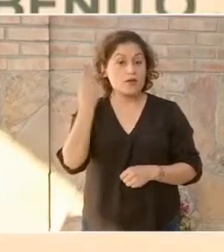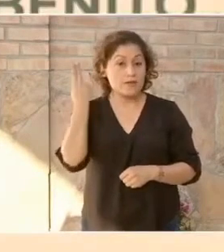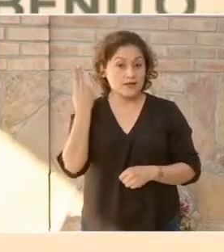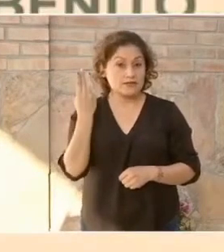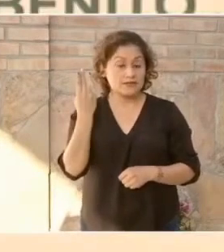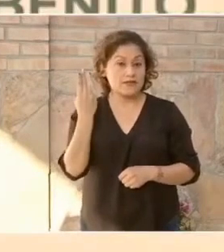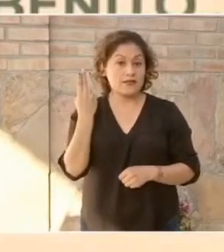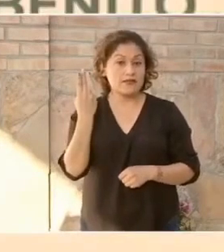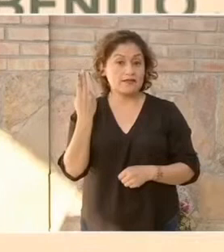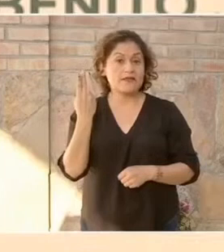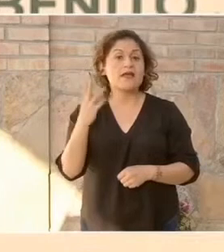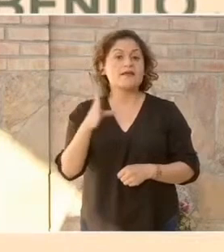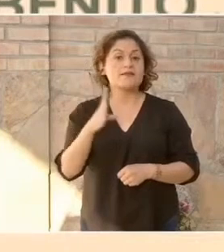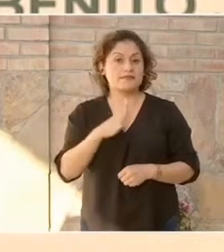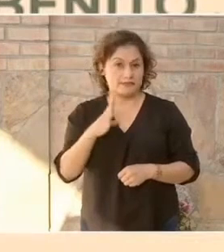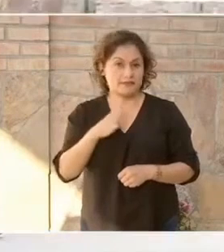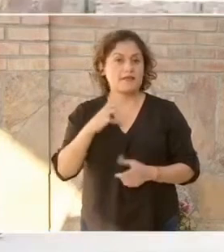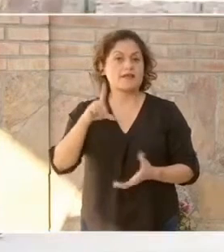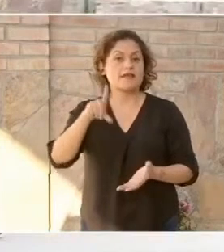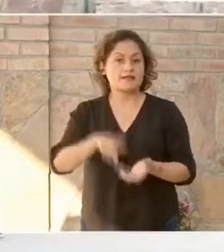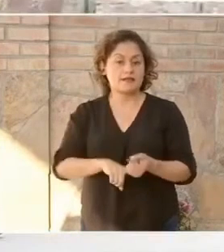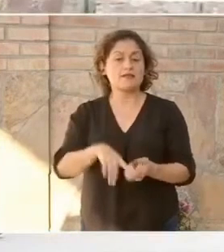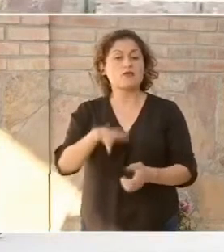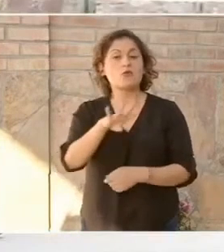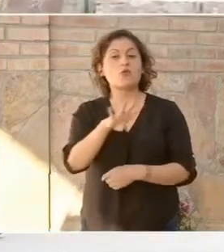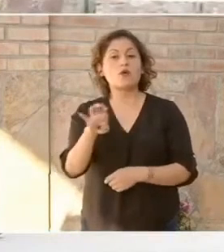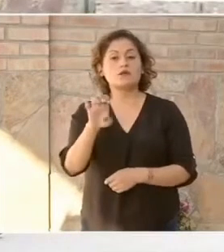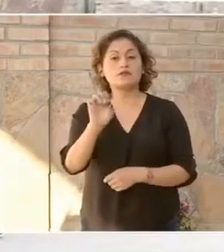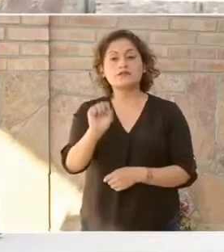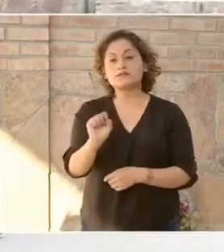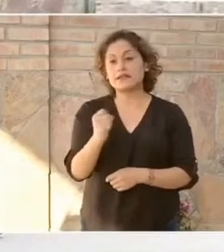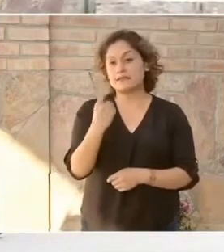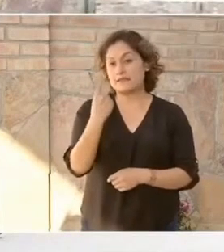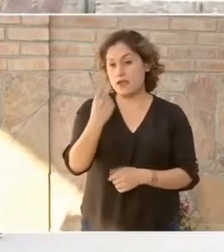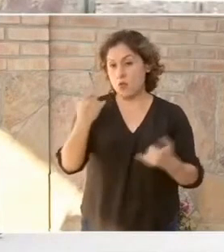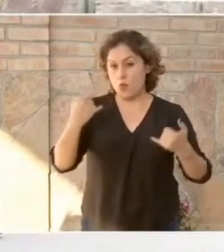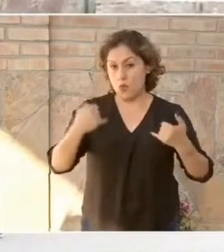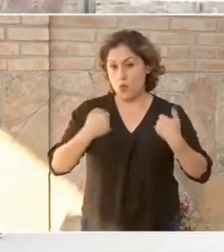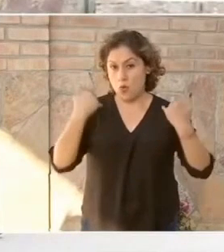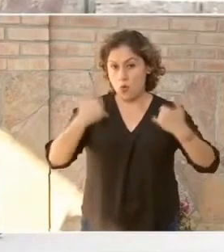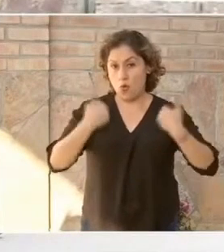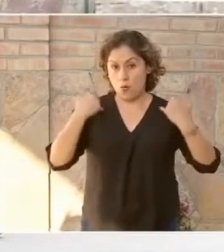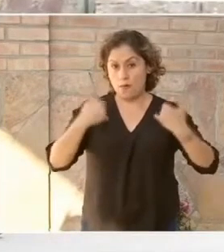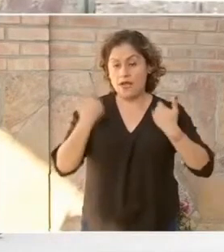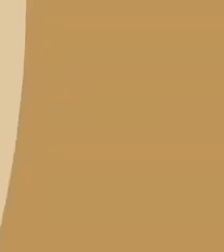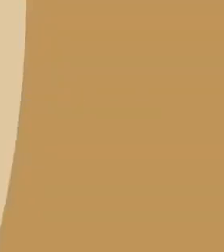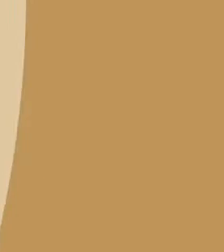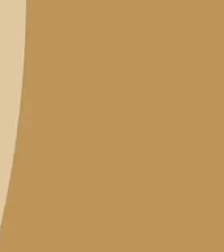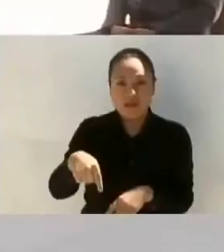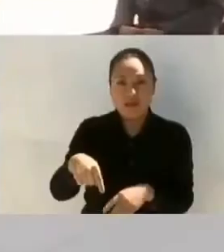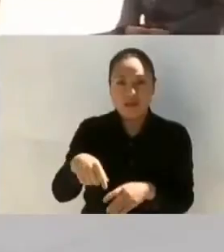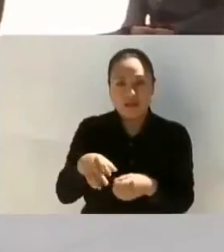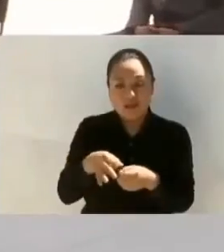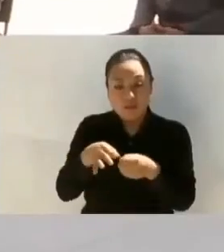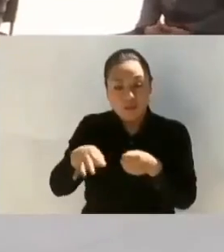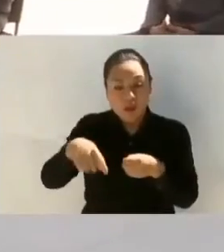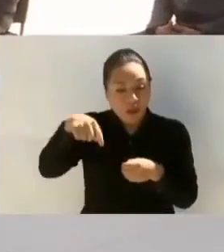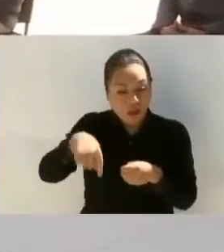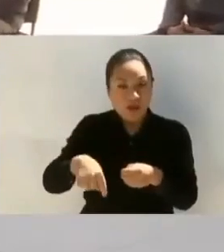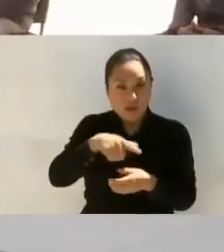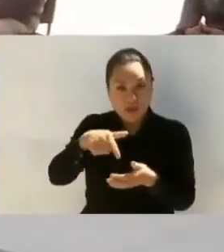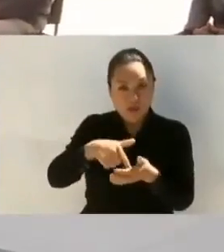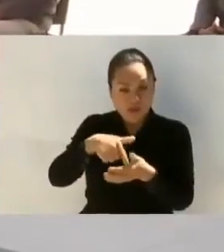hay 461 jóvenes becados. En San